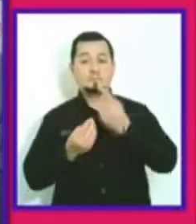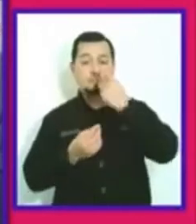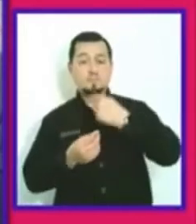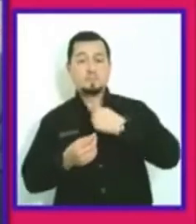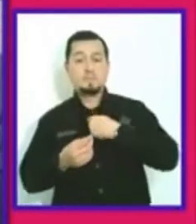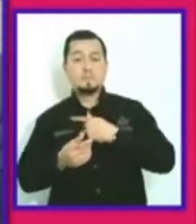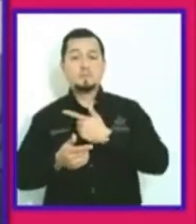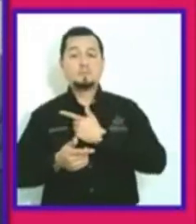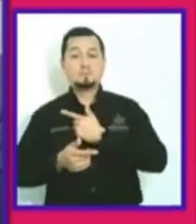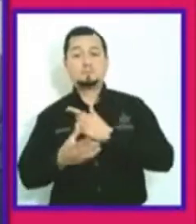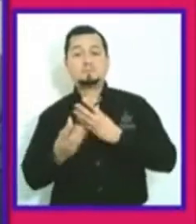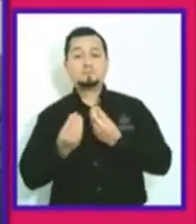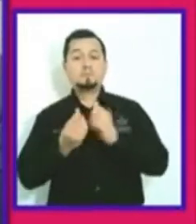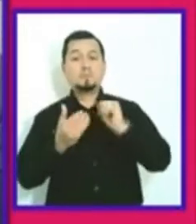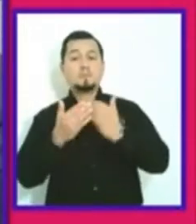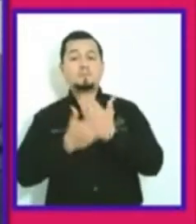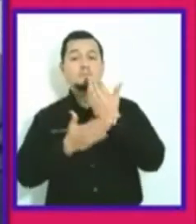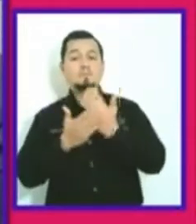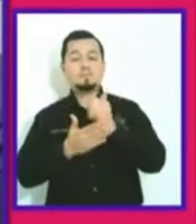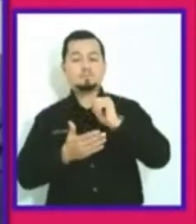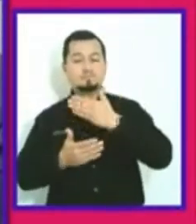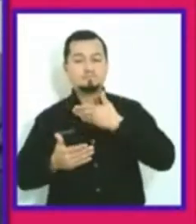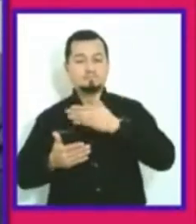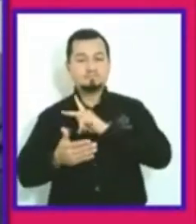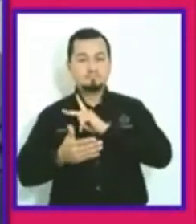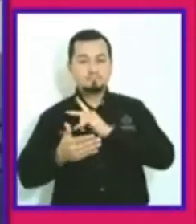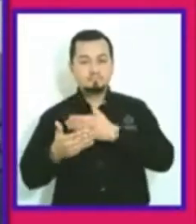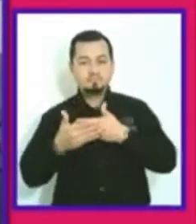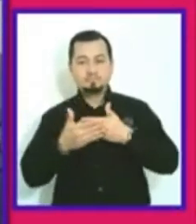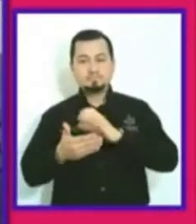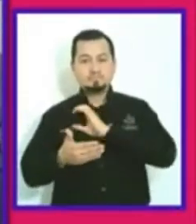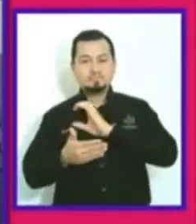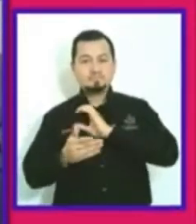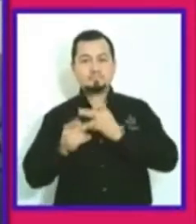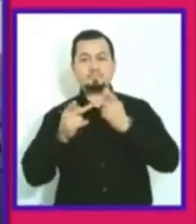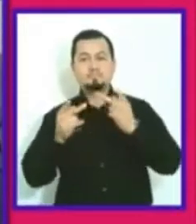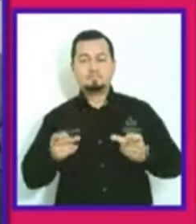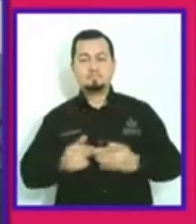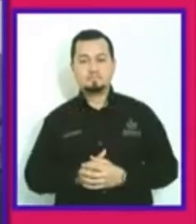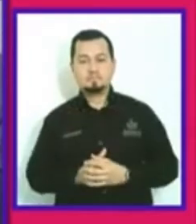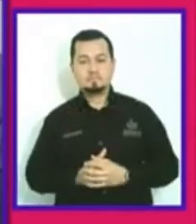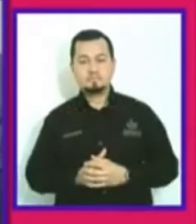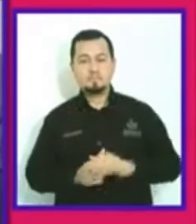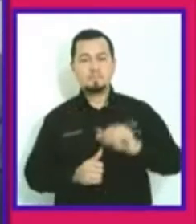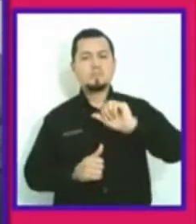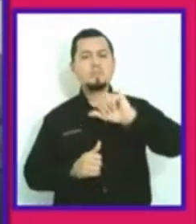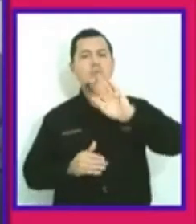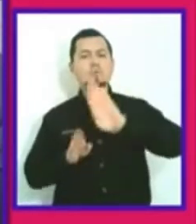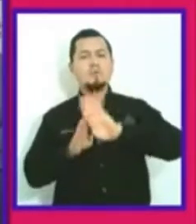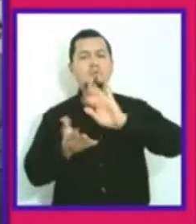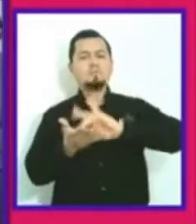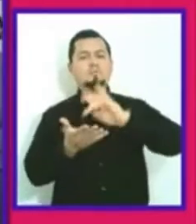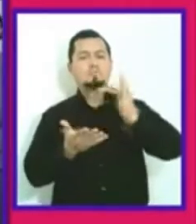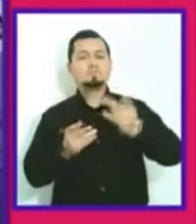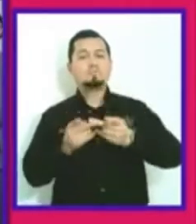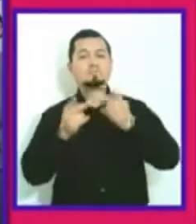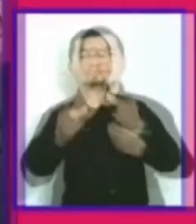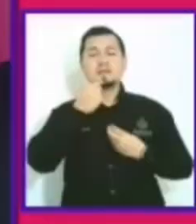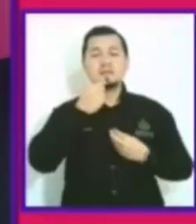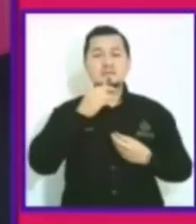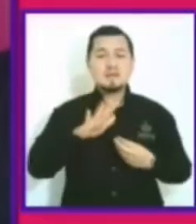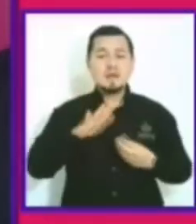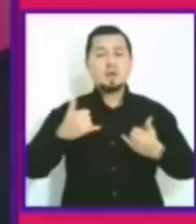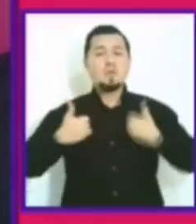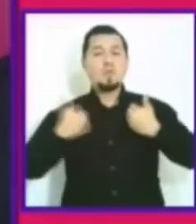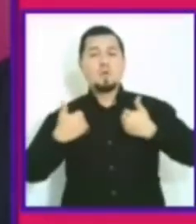la secretaria de igualdad sustantiva entre mujeres y hombres de jalisco inauguró el centro de reunión y atención para las mujeres él